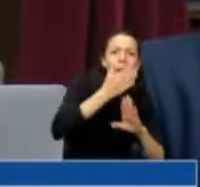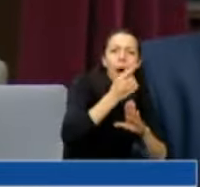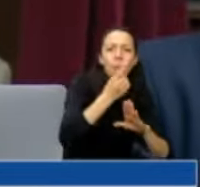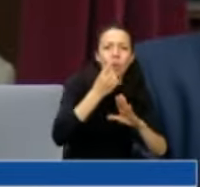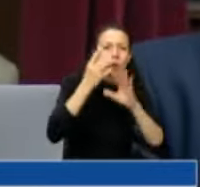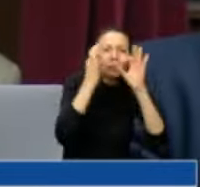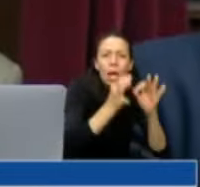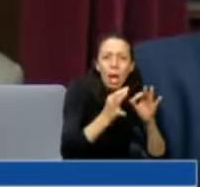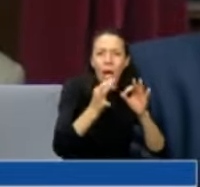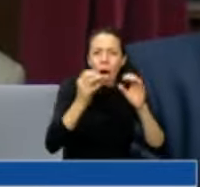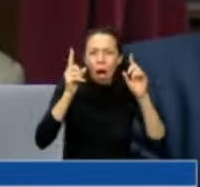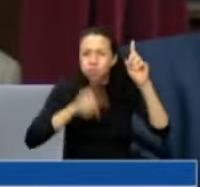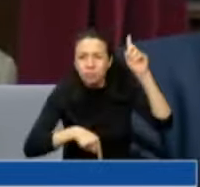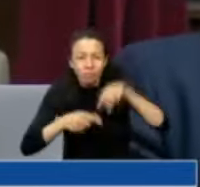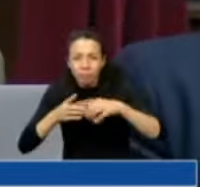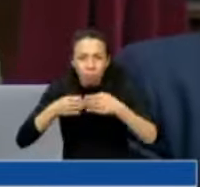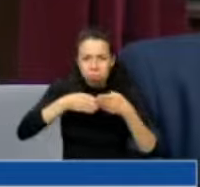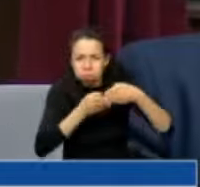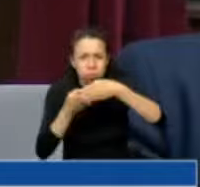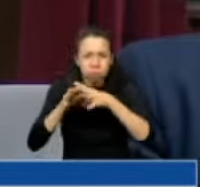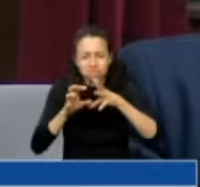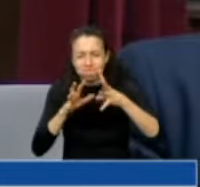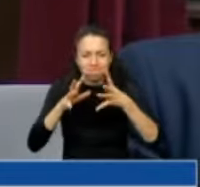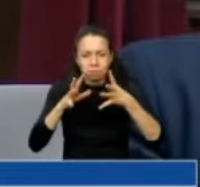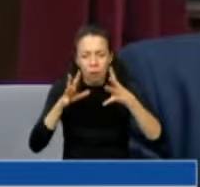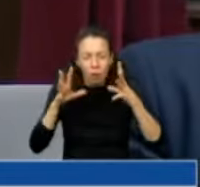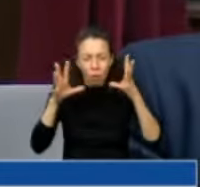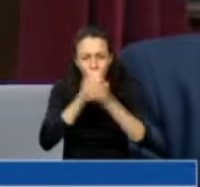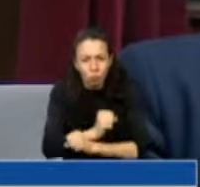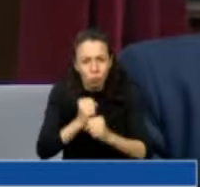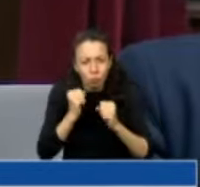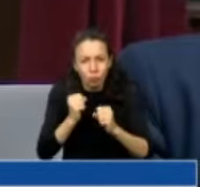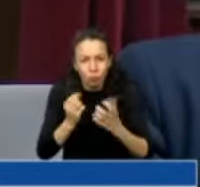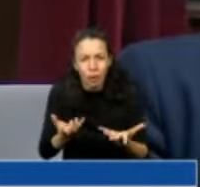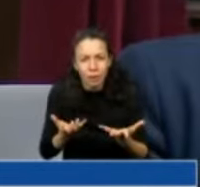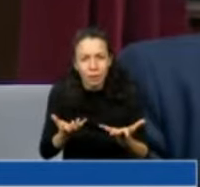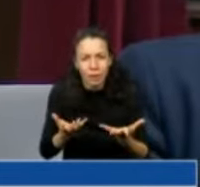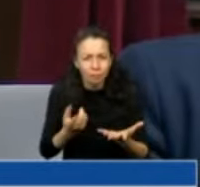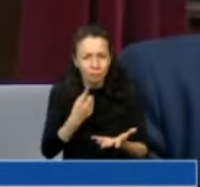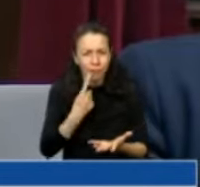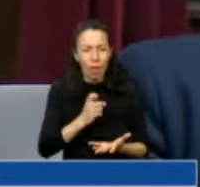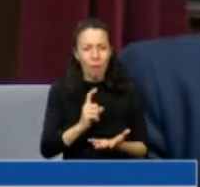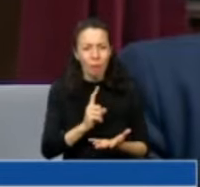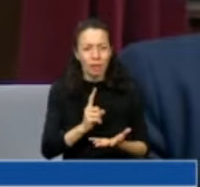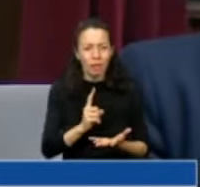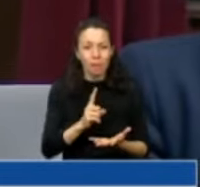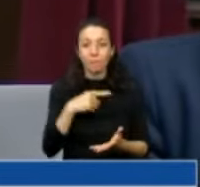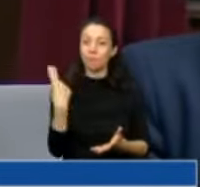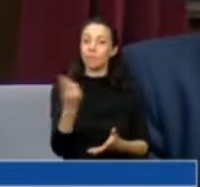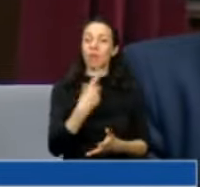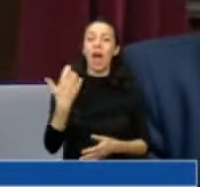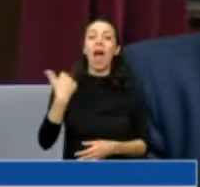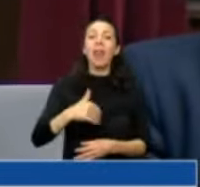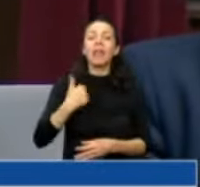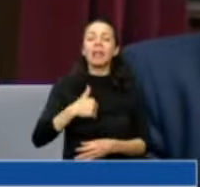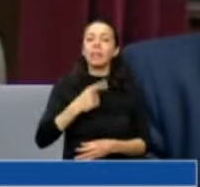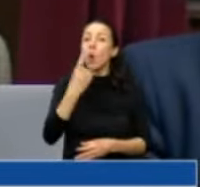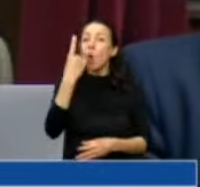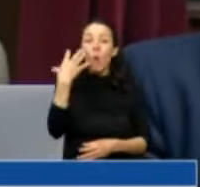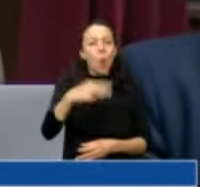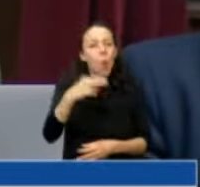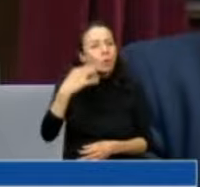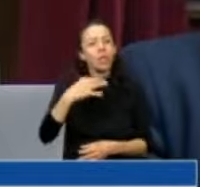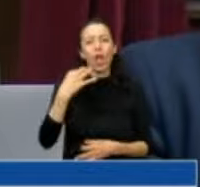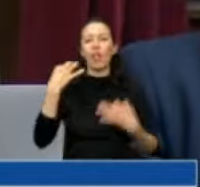10 mil, 15 mil o 100 mil dólares? Son los que vienen de esos lugares. Nadie va a tener bajo de su cama 100 mil dólares. Y si lo